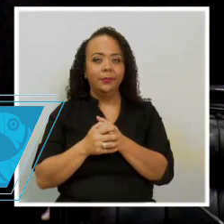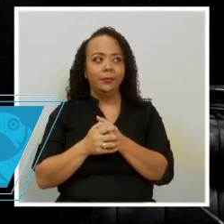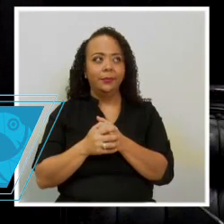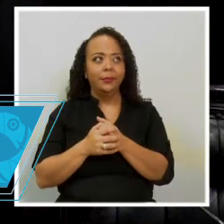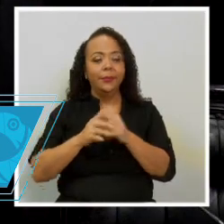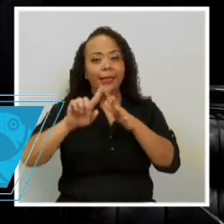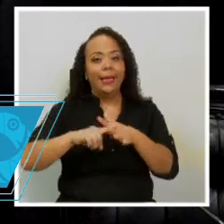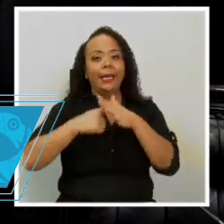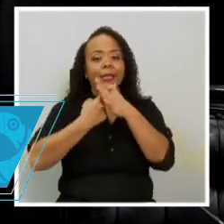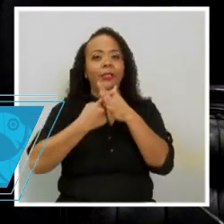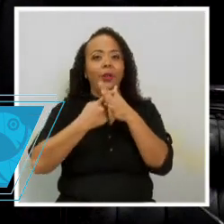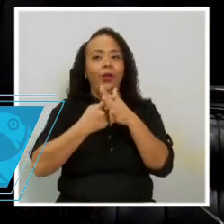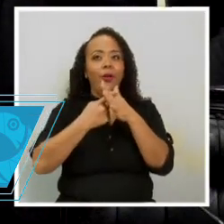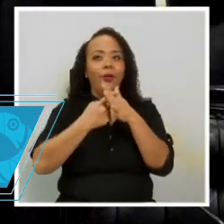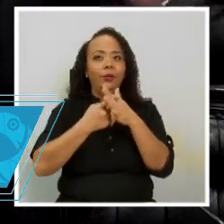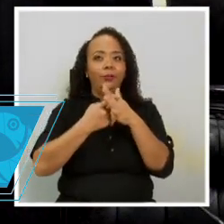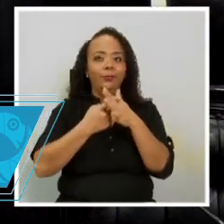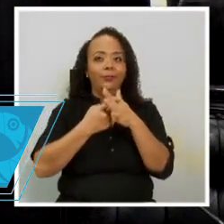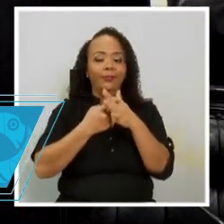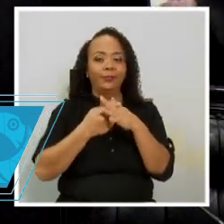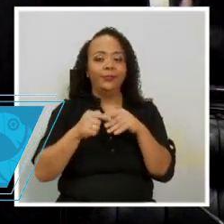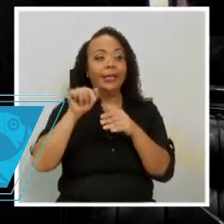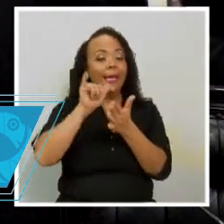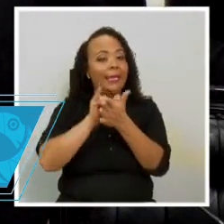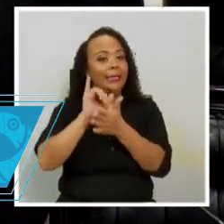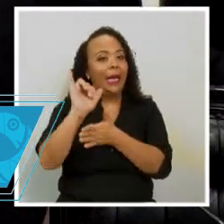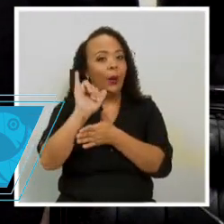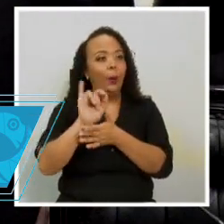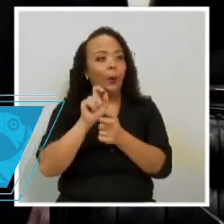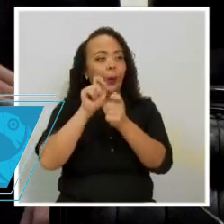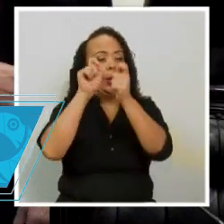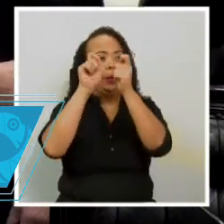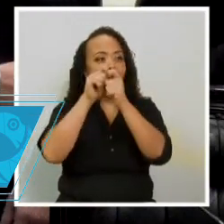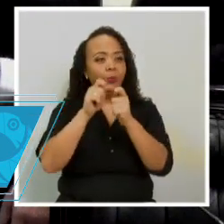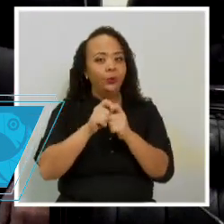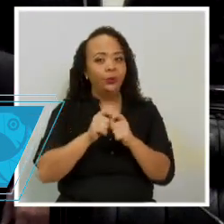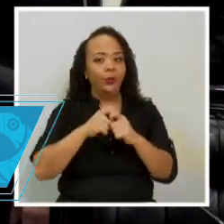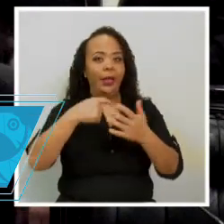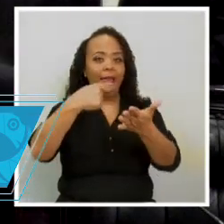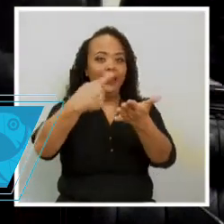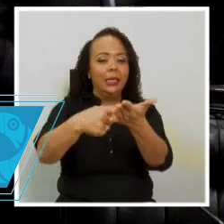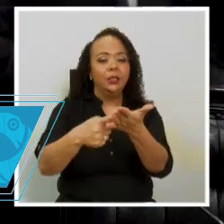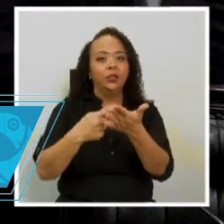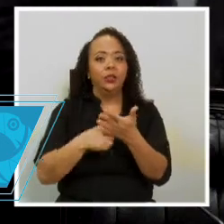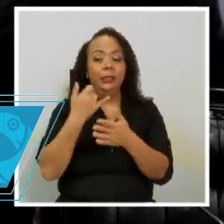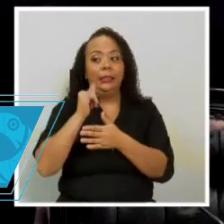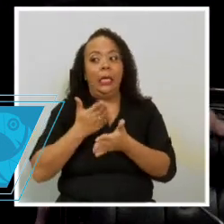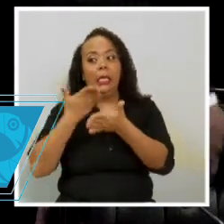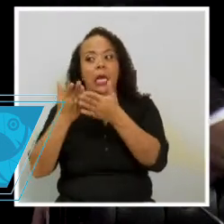de la transmisión, me parece que estaban, esa era como el punto de discusión de